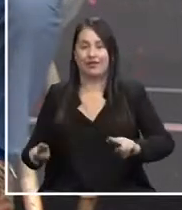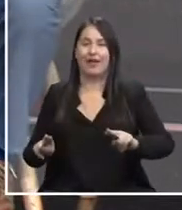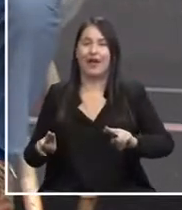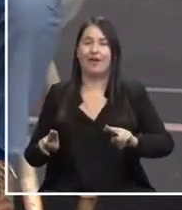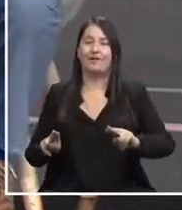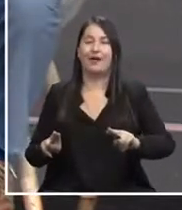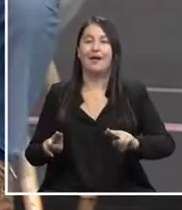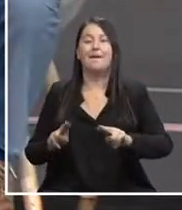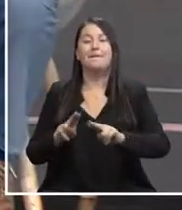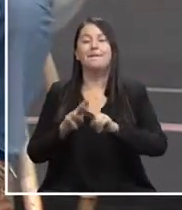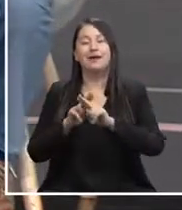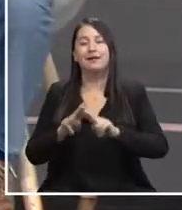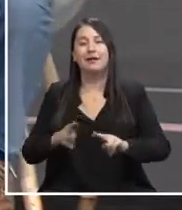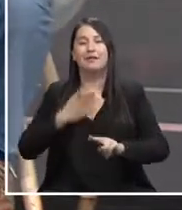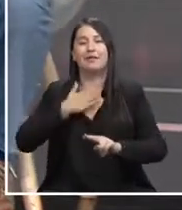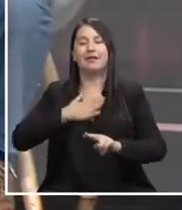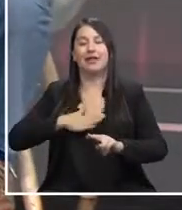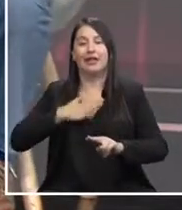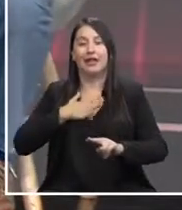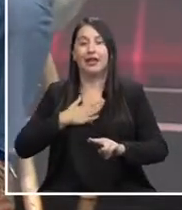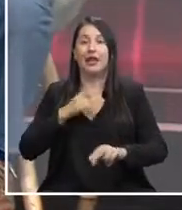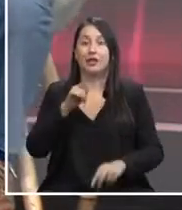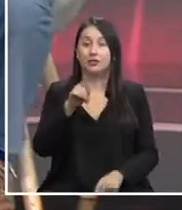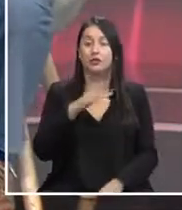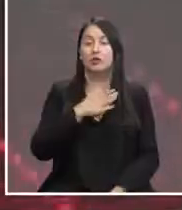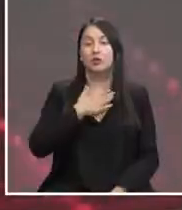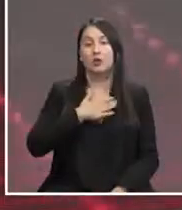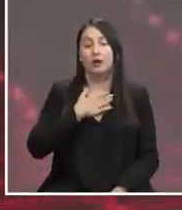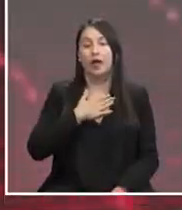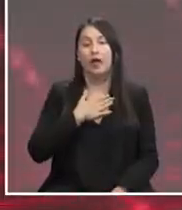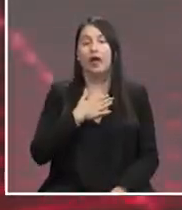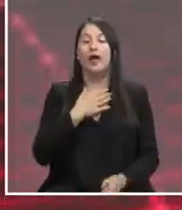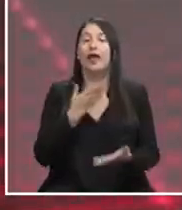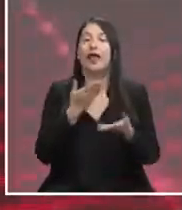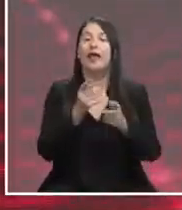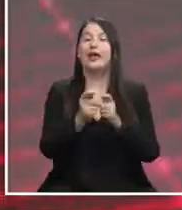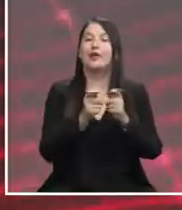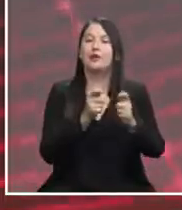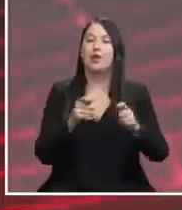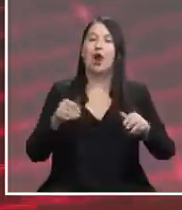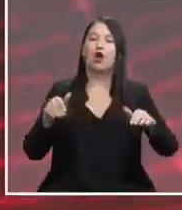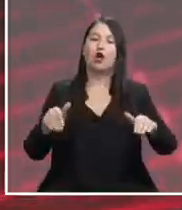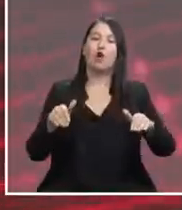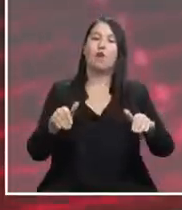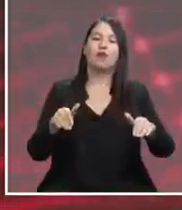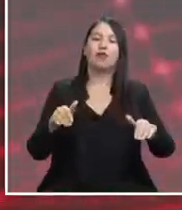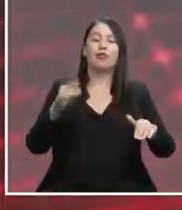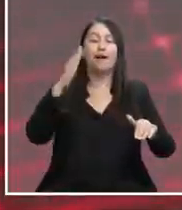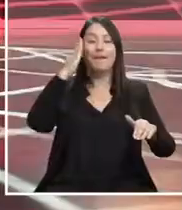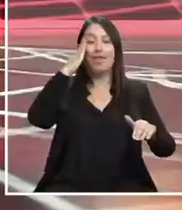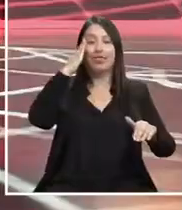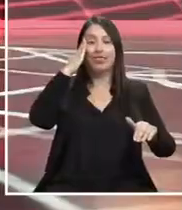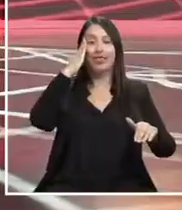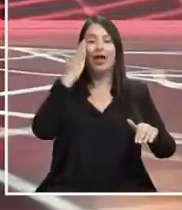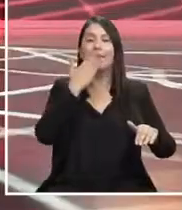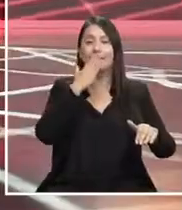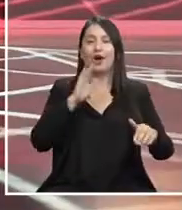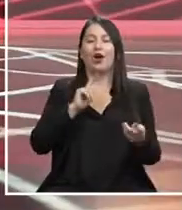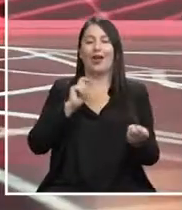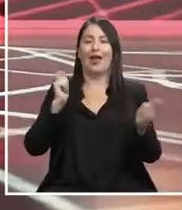si te pones en condiciones también de... Bueno, poner en riesgo la comodidad mental, sobre todo, ¿verdad? Oye,